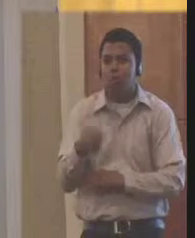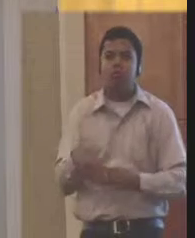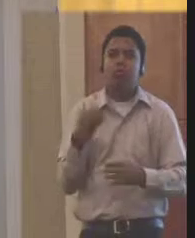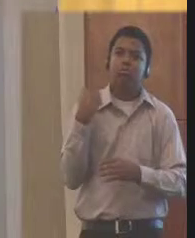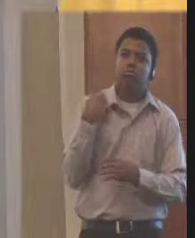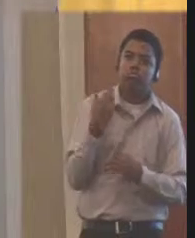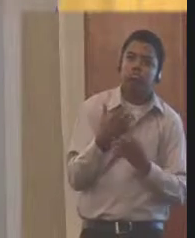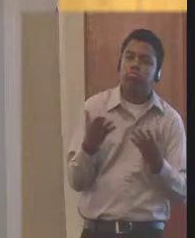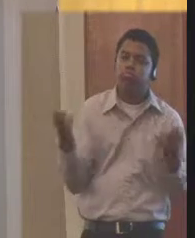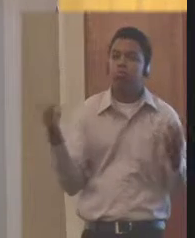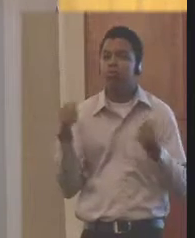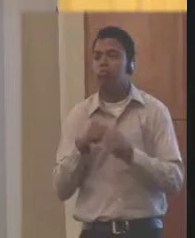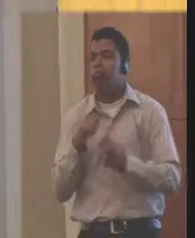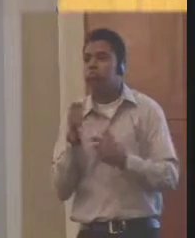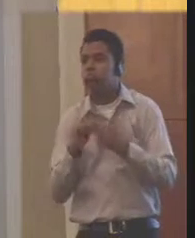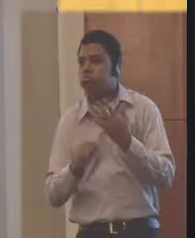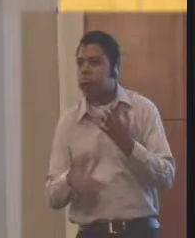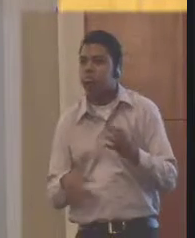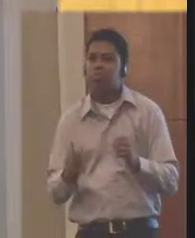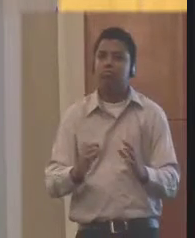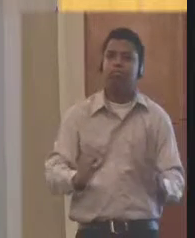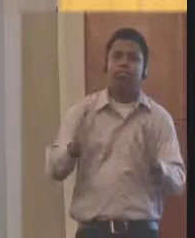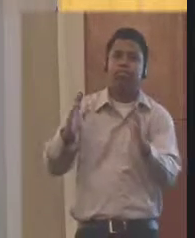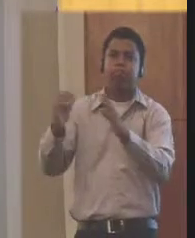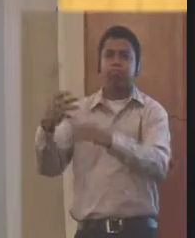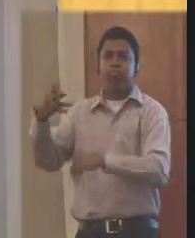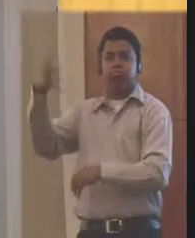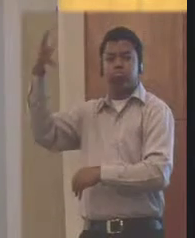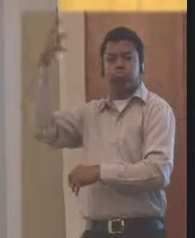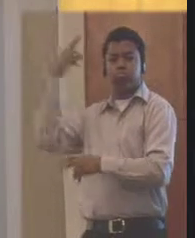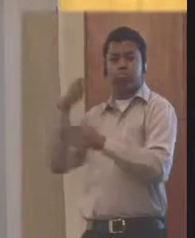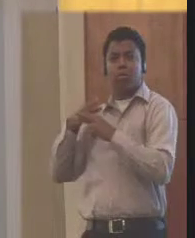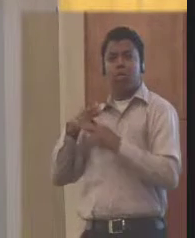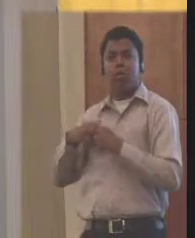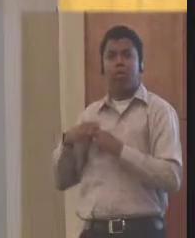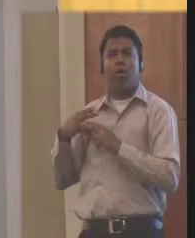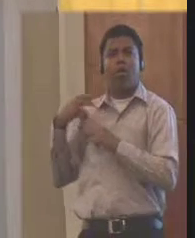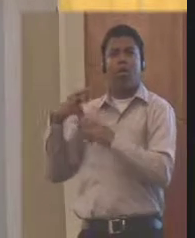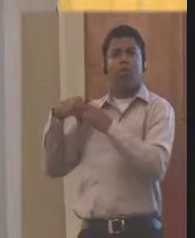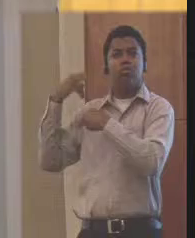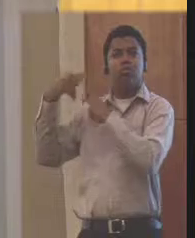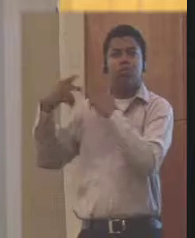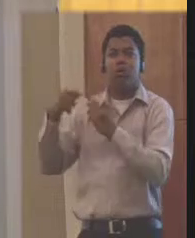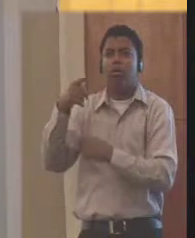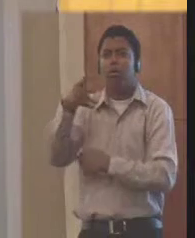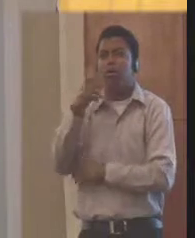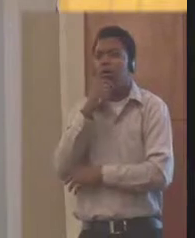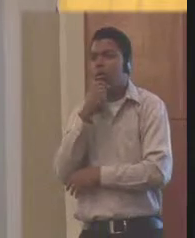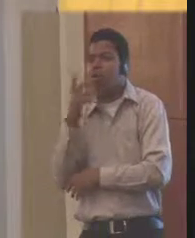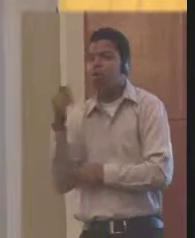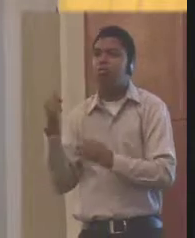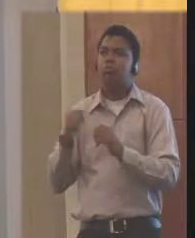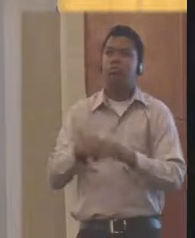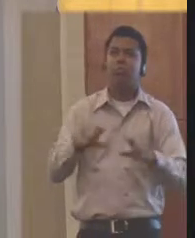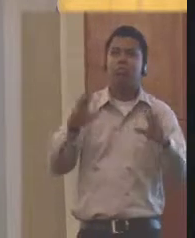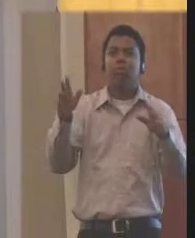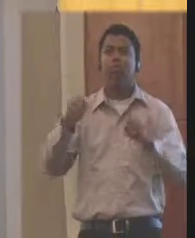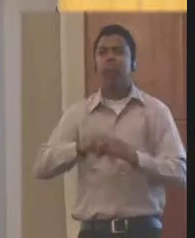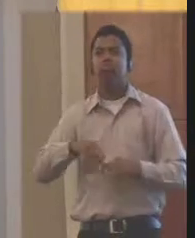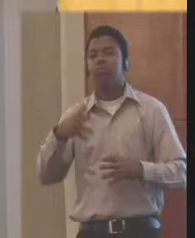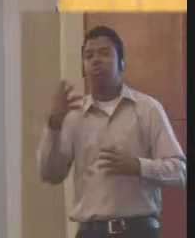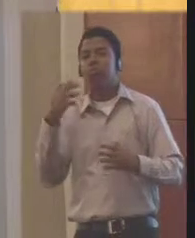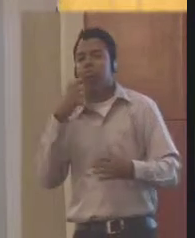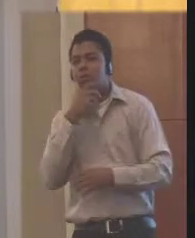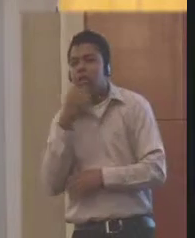la UNESCO, miles y miles de edificios históricos y galerías de arte están en las zonas de inundación en